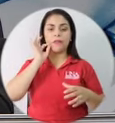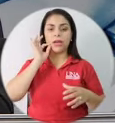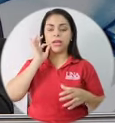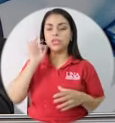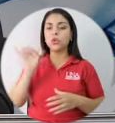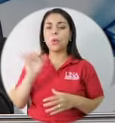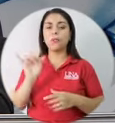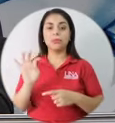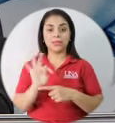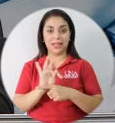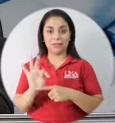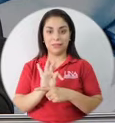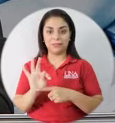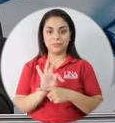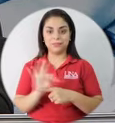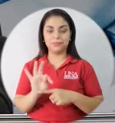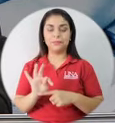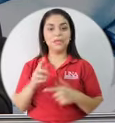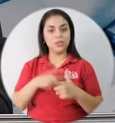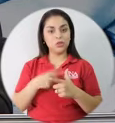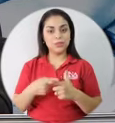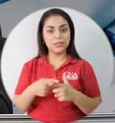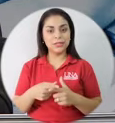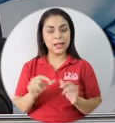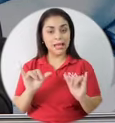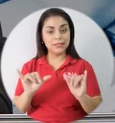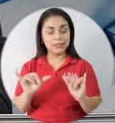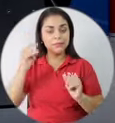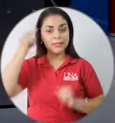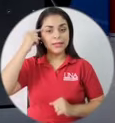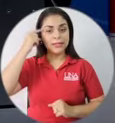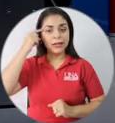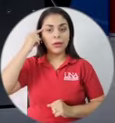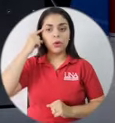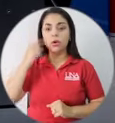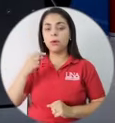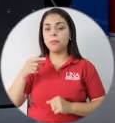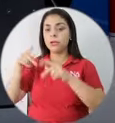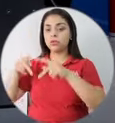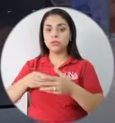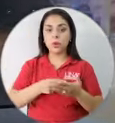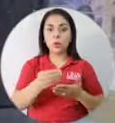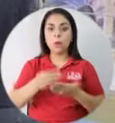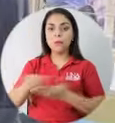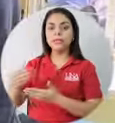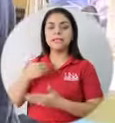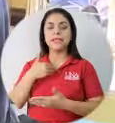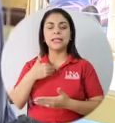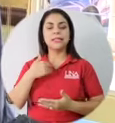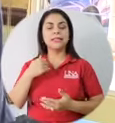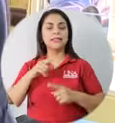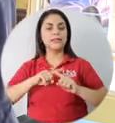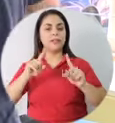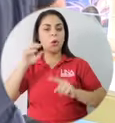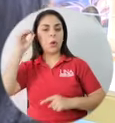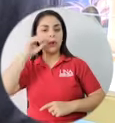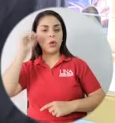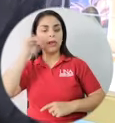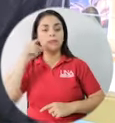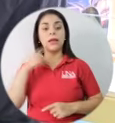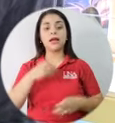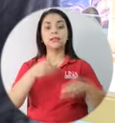es una terapia. Entonces, en ese contexto, los consumidores tienen diferentes connotaciones para tomar su